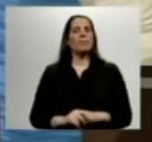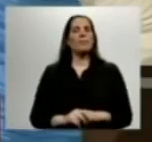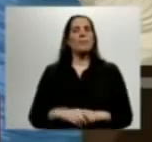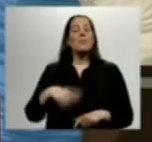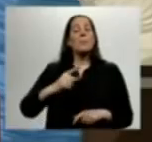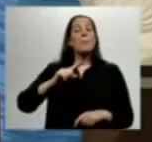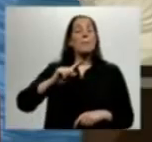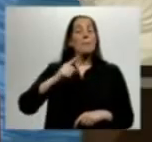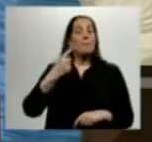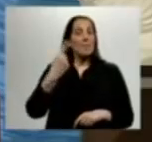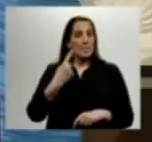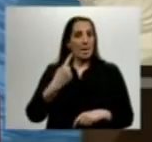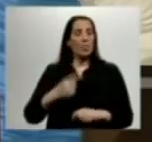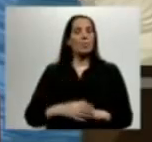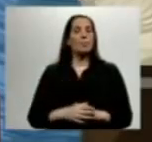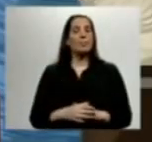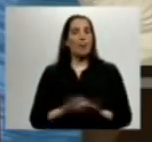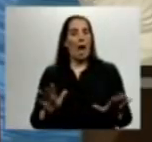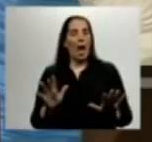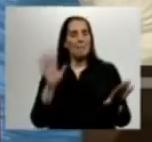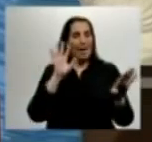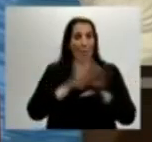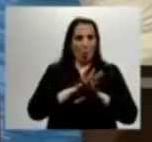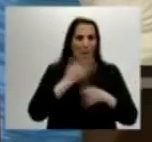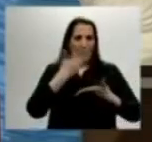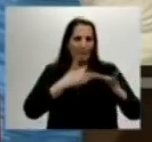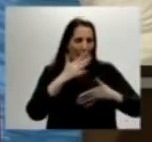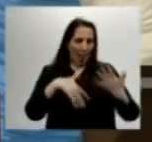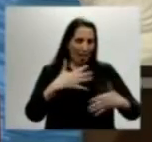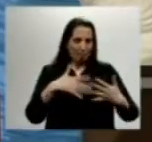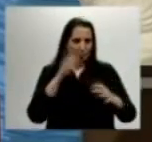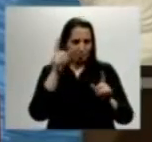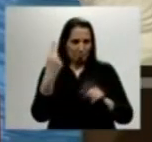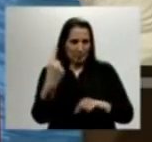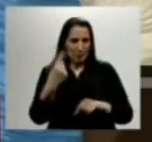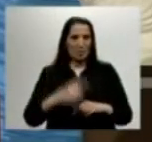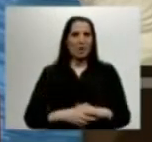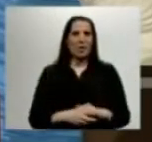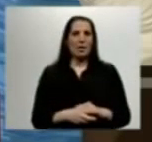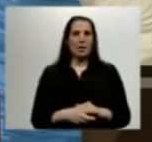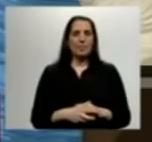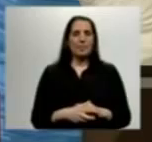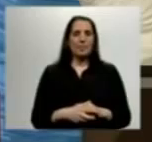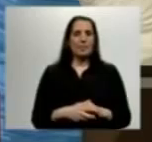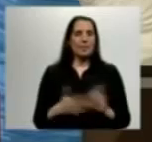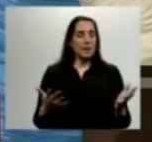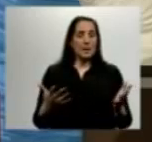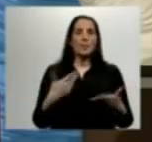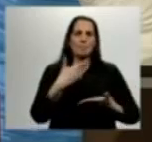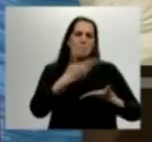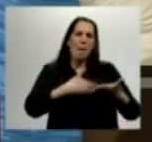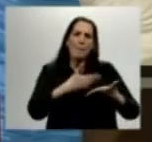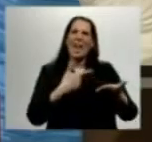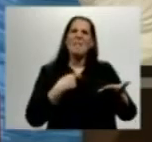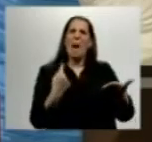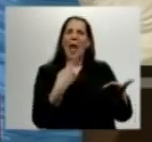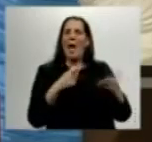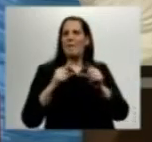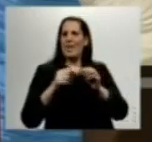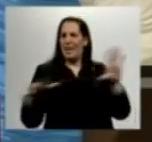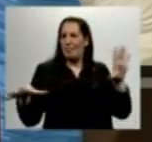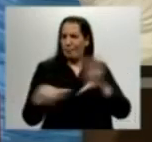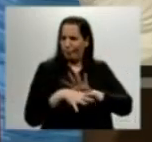El primero que... Acá me equivoqué de papeles, un minuto, porque quise hacerlo con papeles para no equivocar las